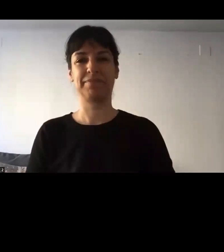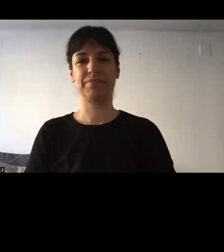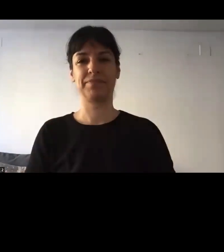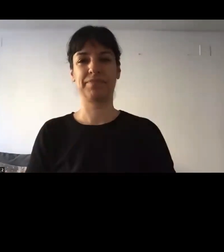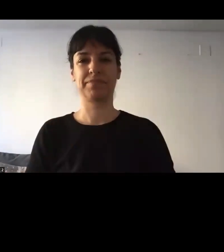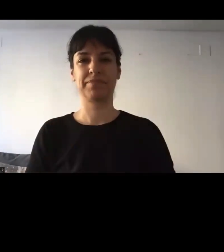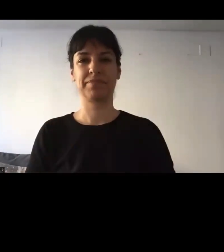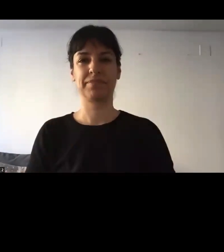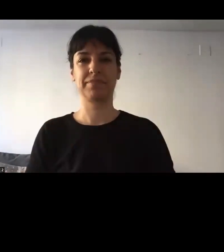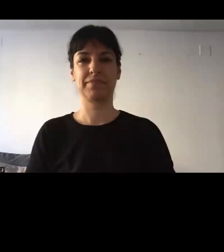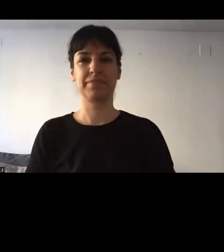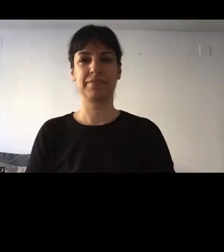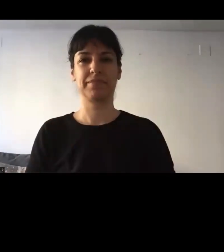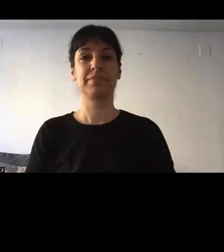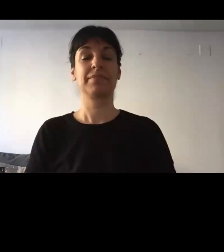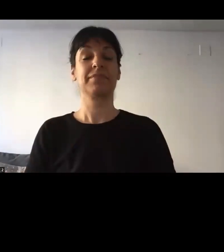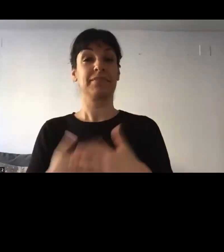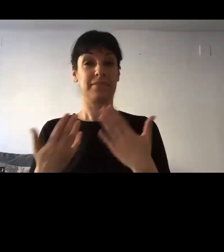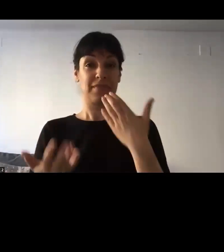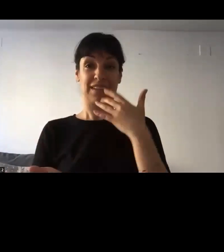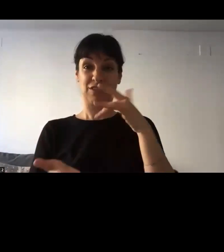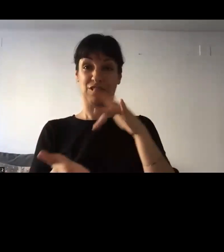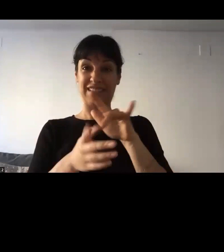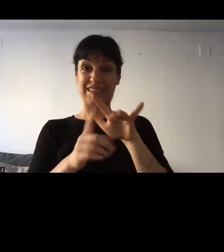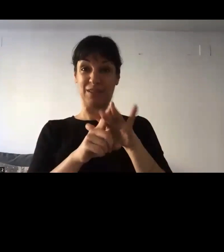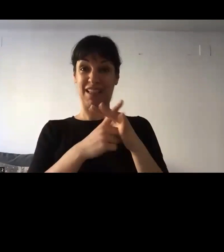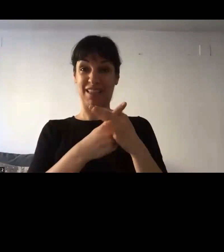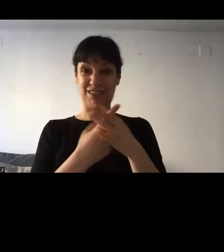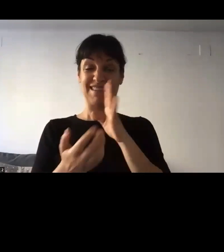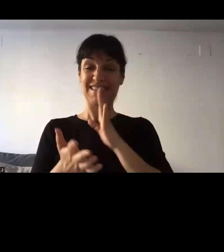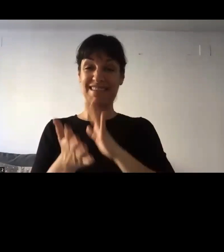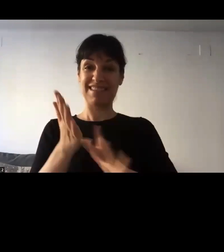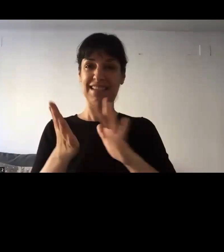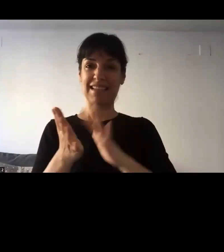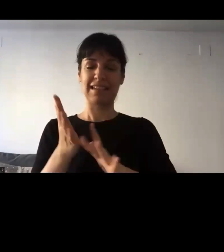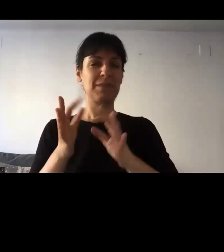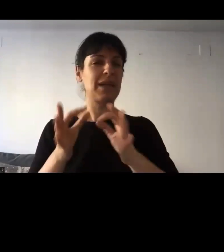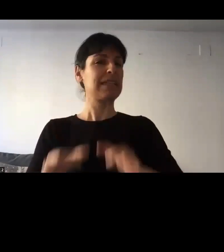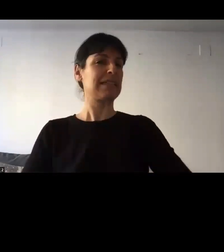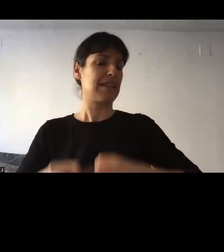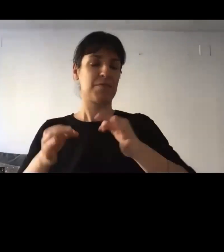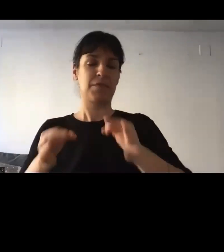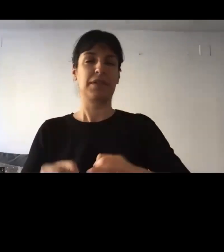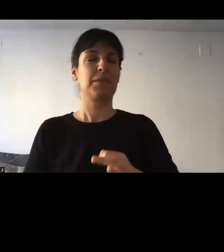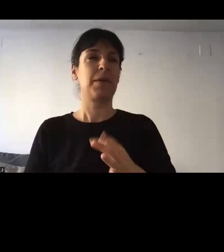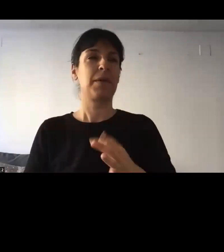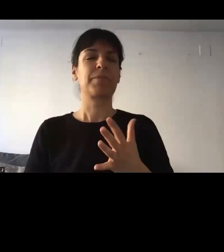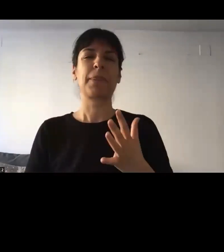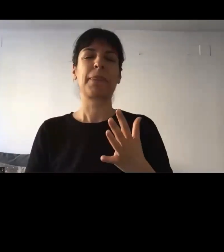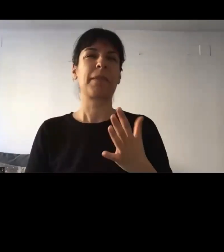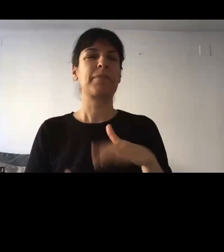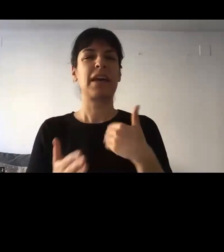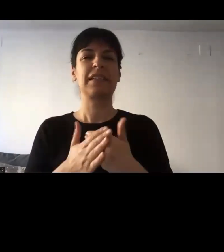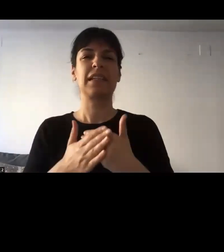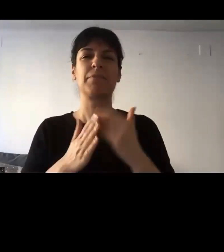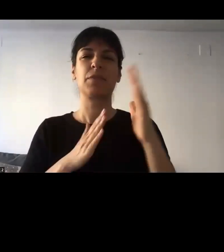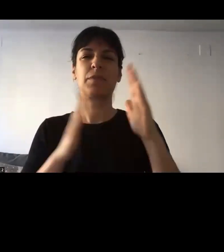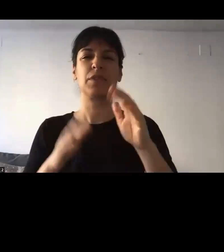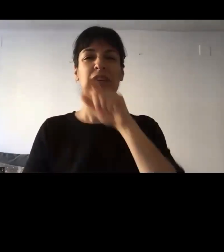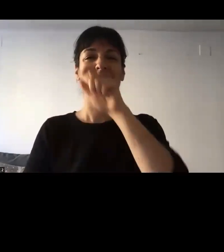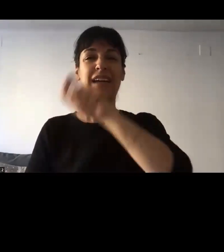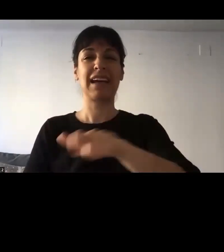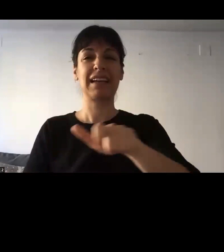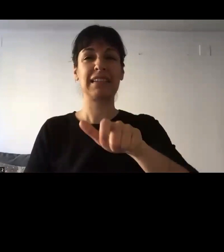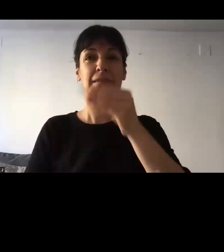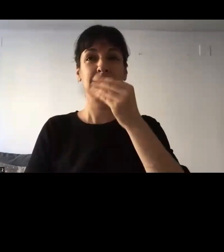daban este tipo de situaciones, yo siempre llegó un momento que lo que no quería era molestar a las personas que con buena fe se